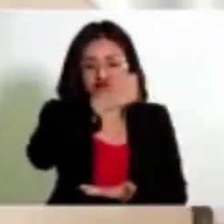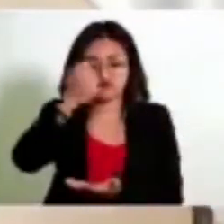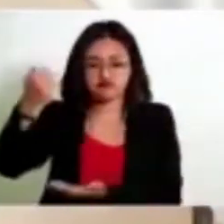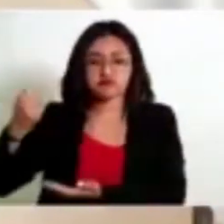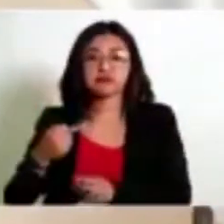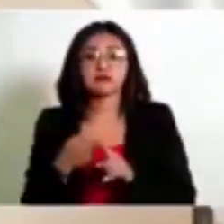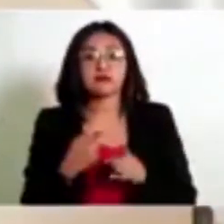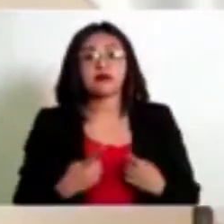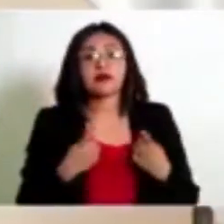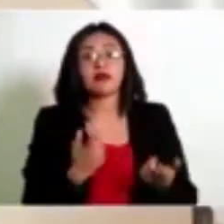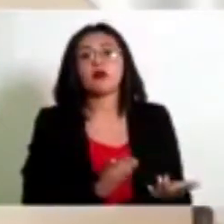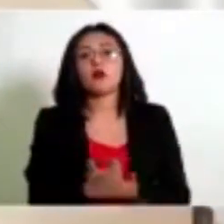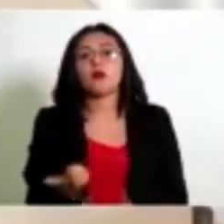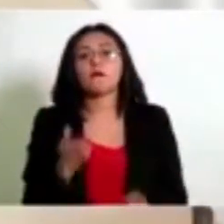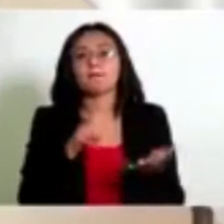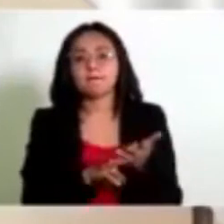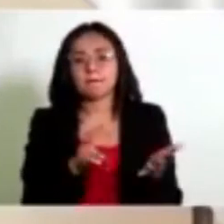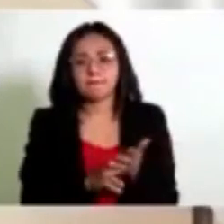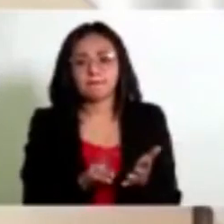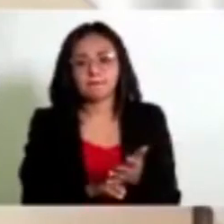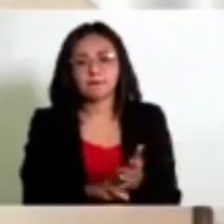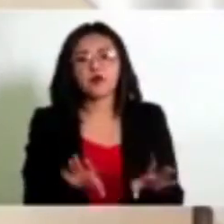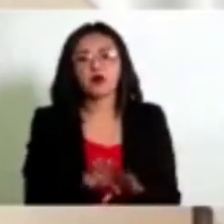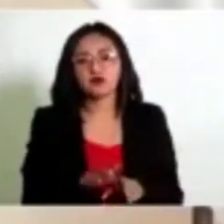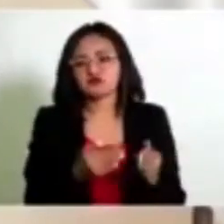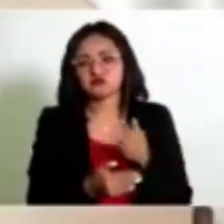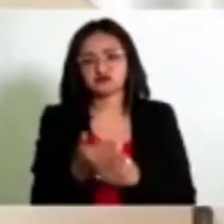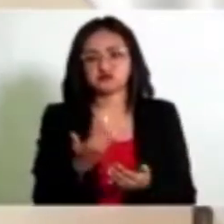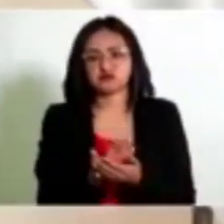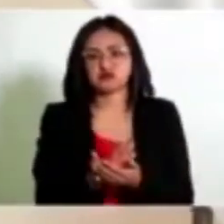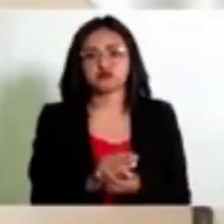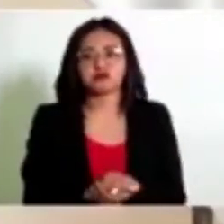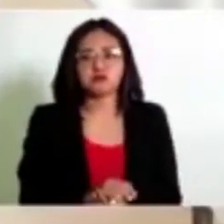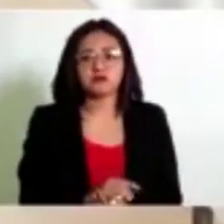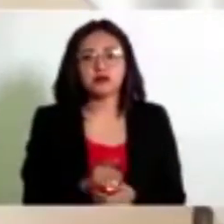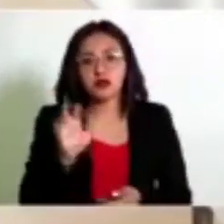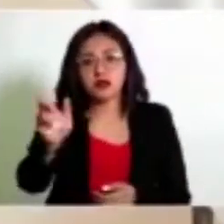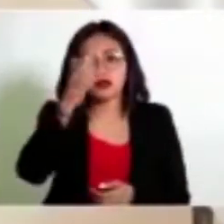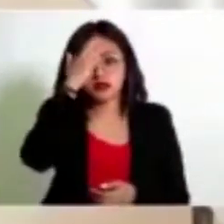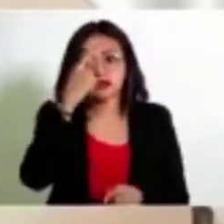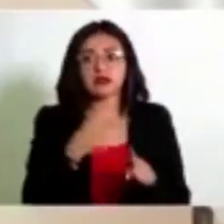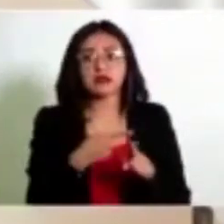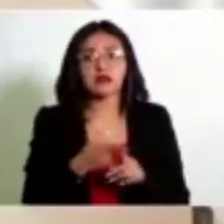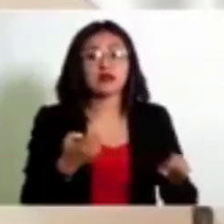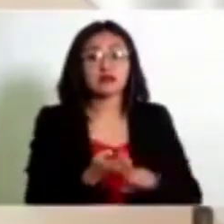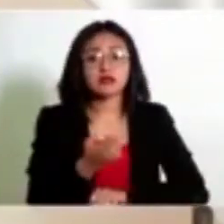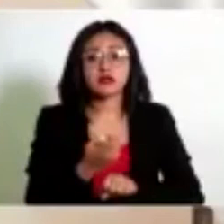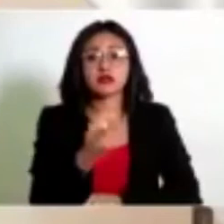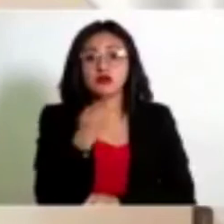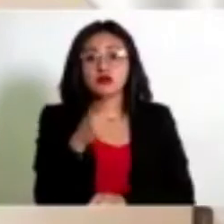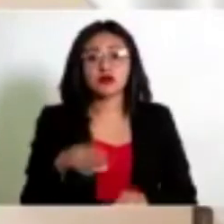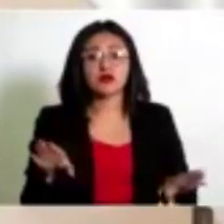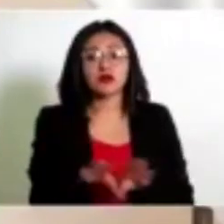montos que recibiremos de partidas de fondos de convenios recuerden que los estados formamos nuestro presupuesto